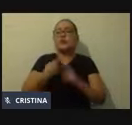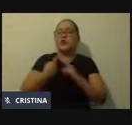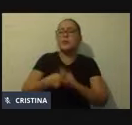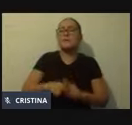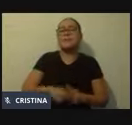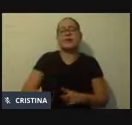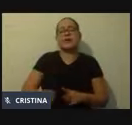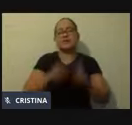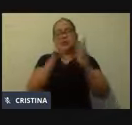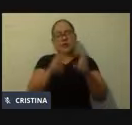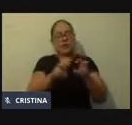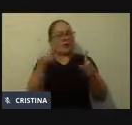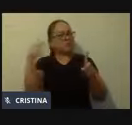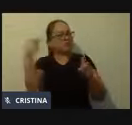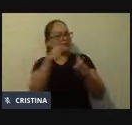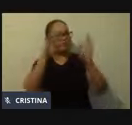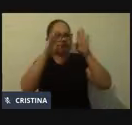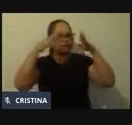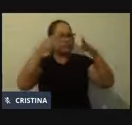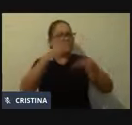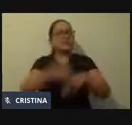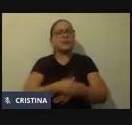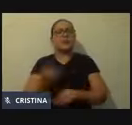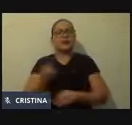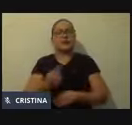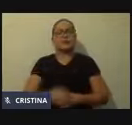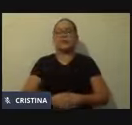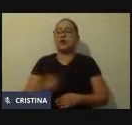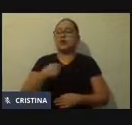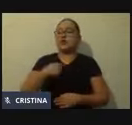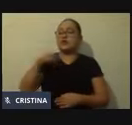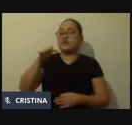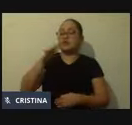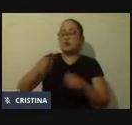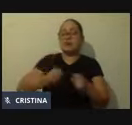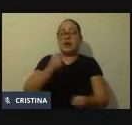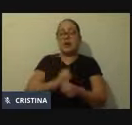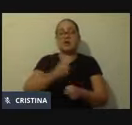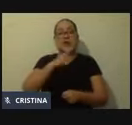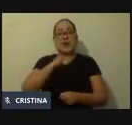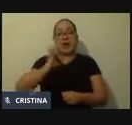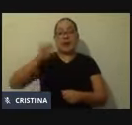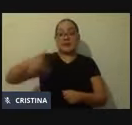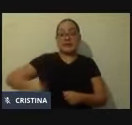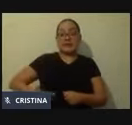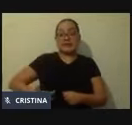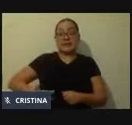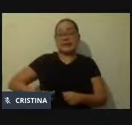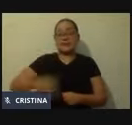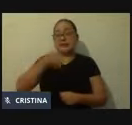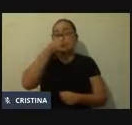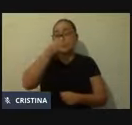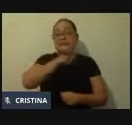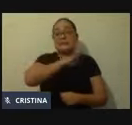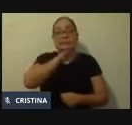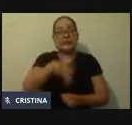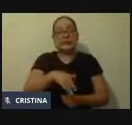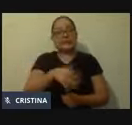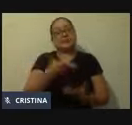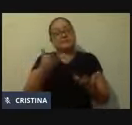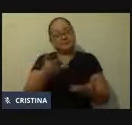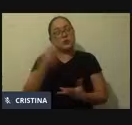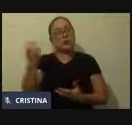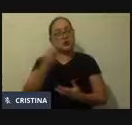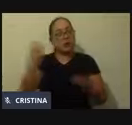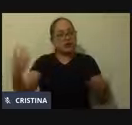a trabajar este tema. Yo a los 19 años tuve un accidente en el cual casi pierdo la vida. De alguna forma